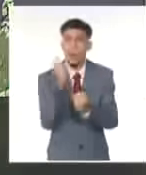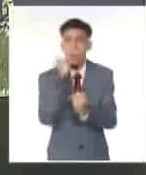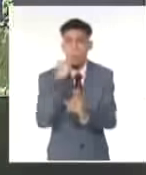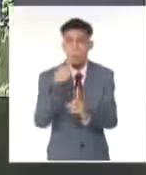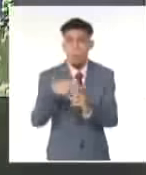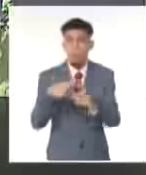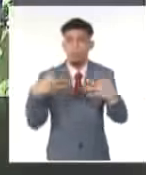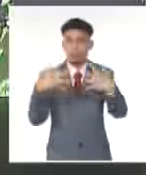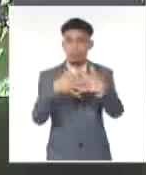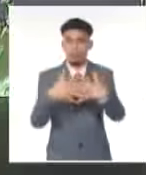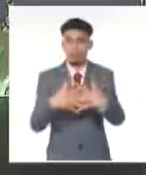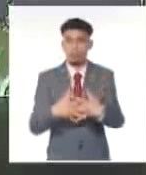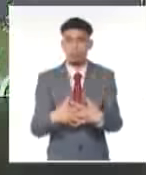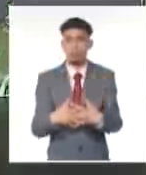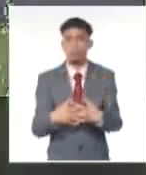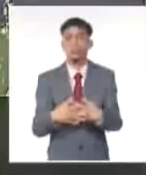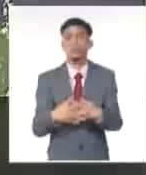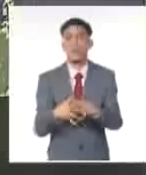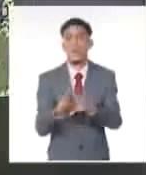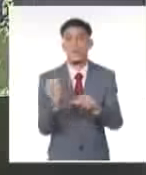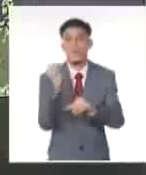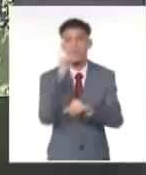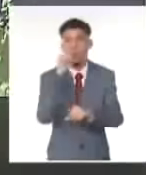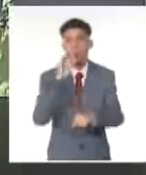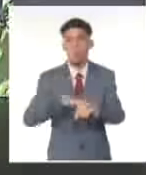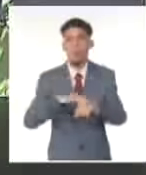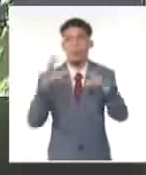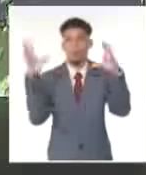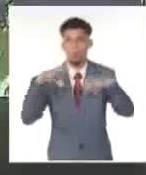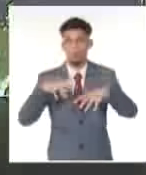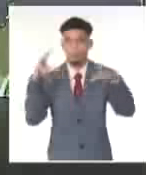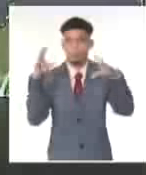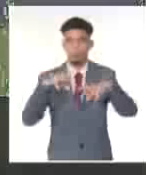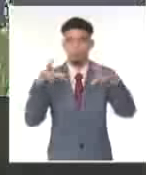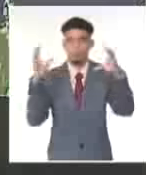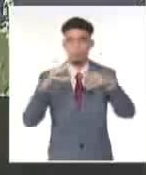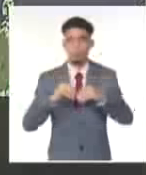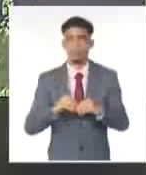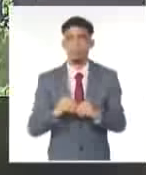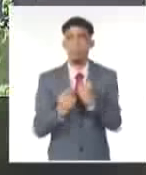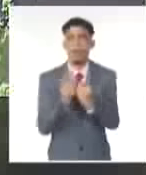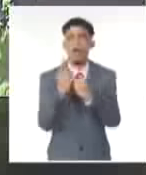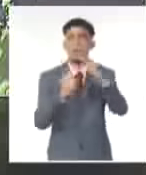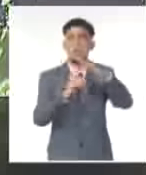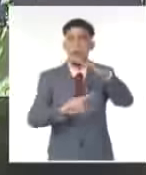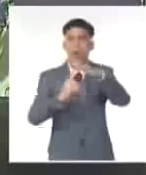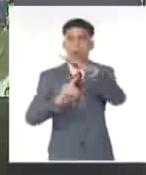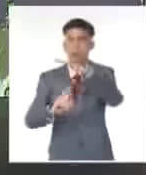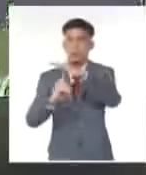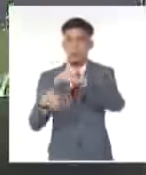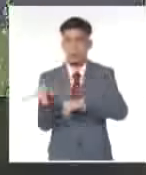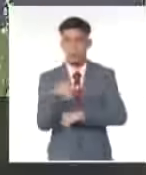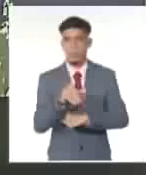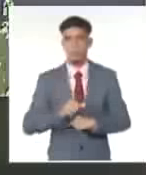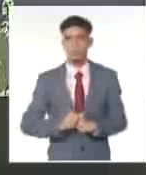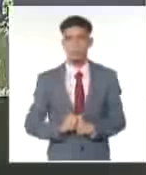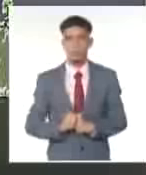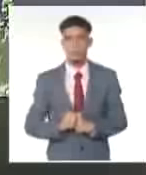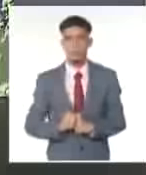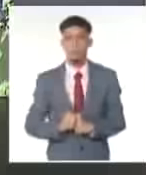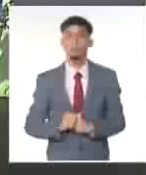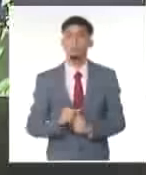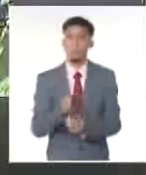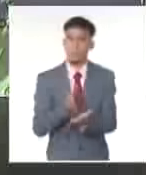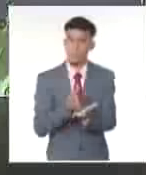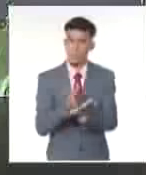esto y provoca lluvias, chubascos y aisladas tormentas eléctricas. ¿Va a